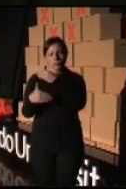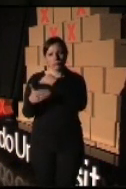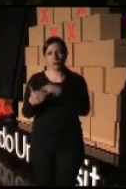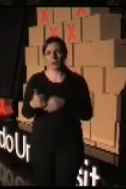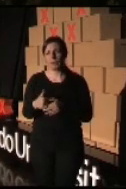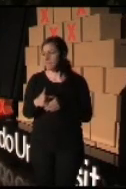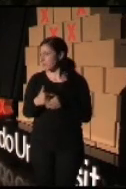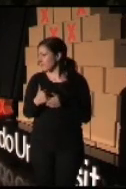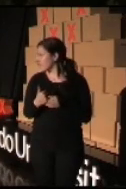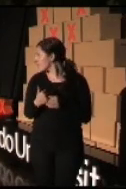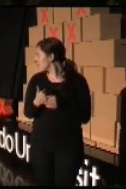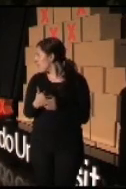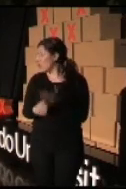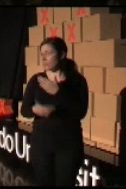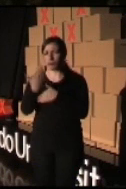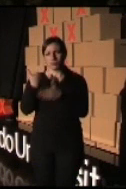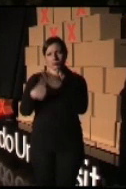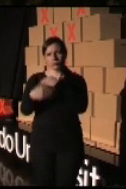hace